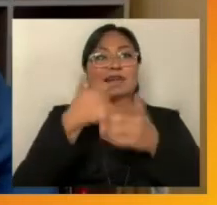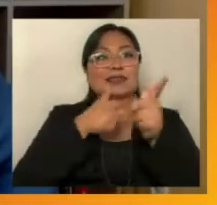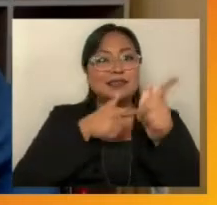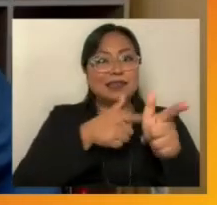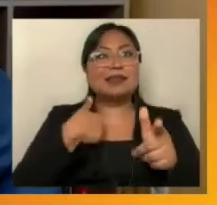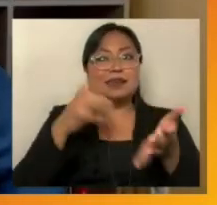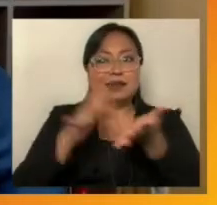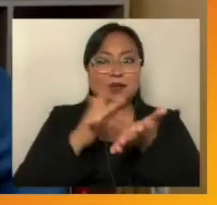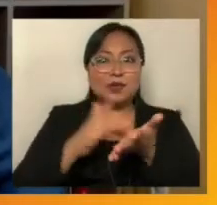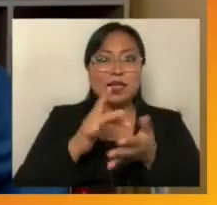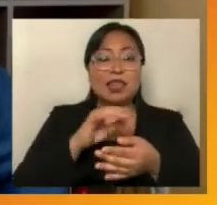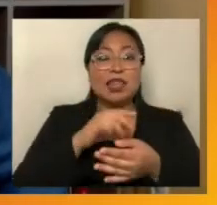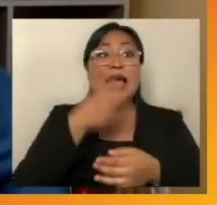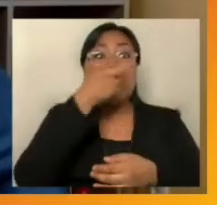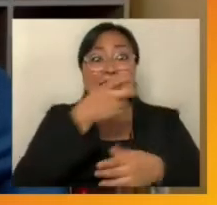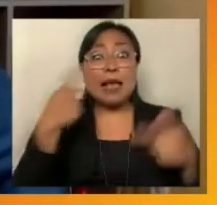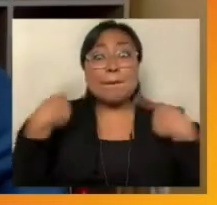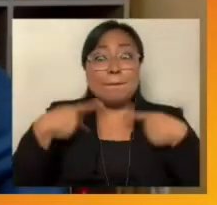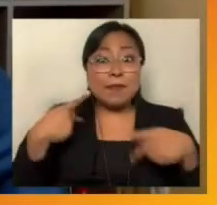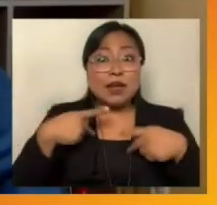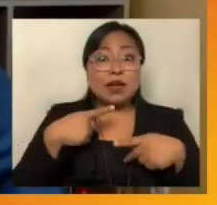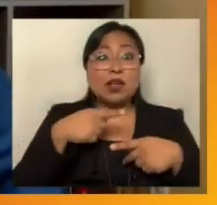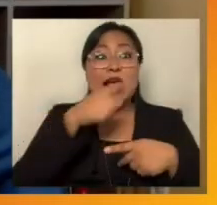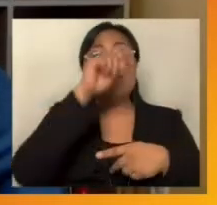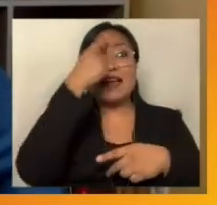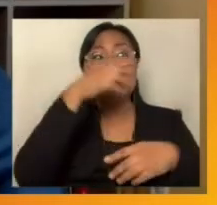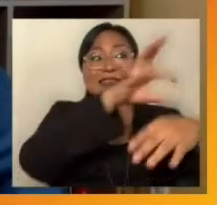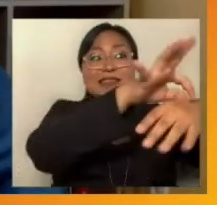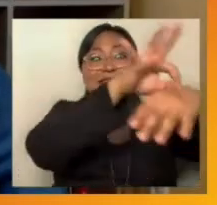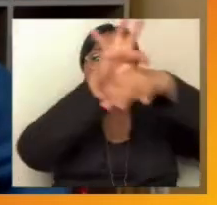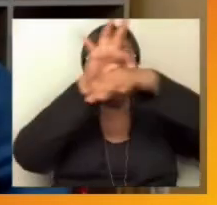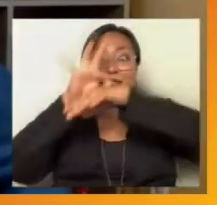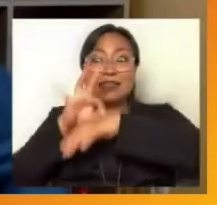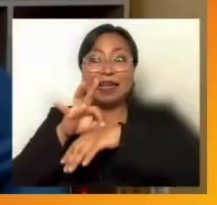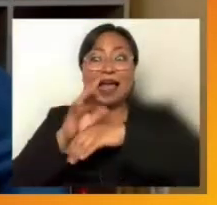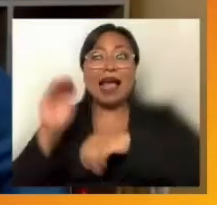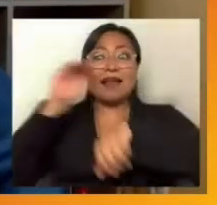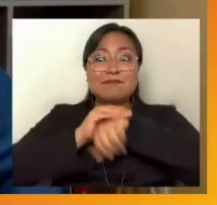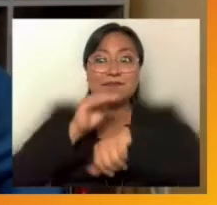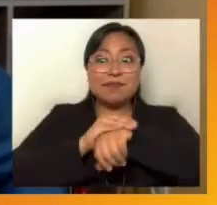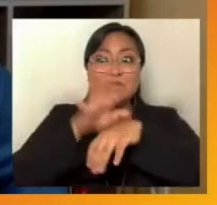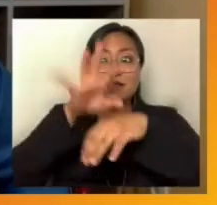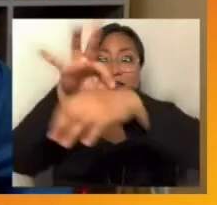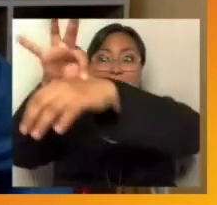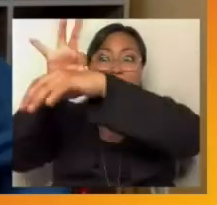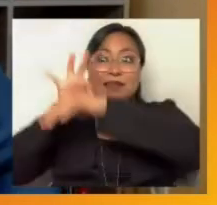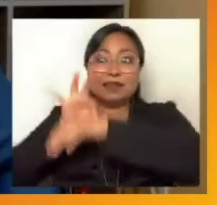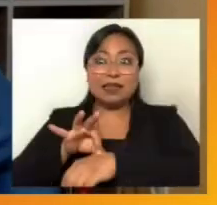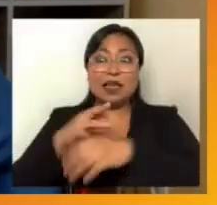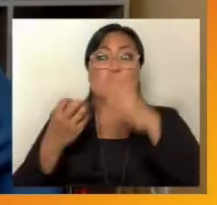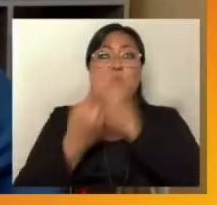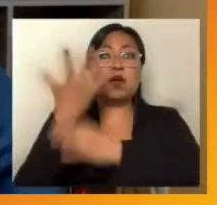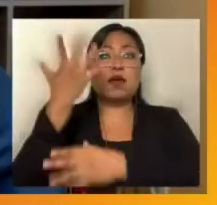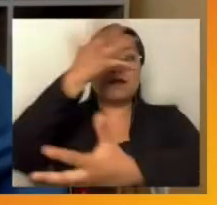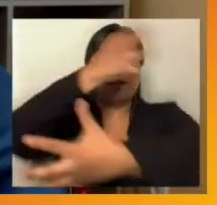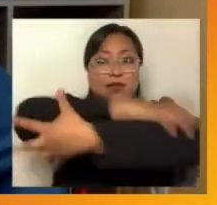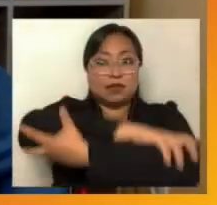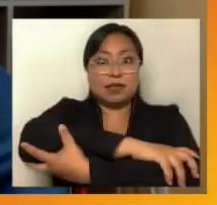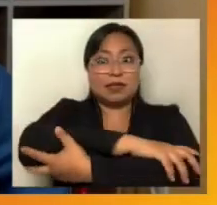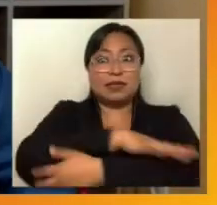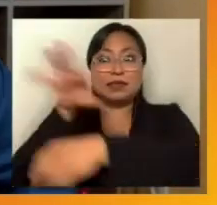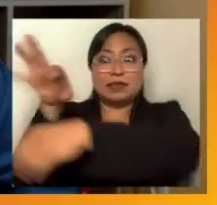te traerán amigos y relaciones que posiblemente estén